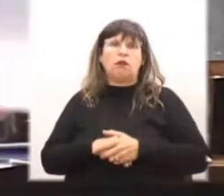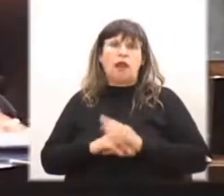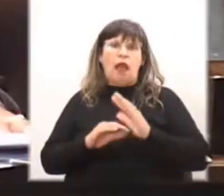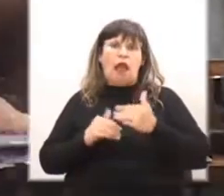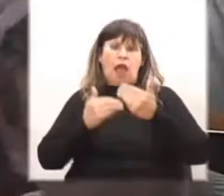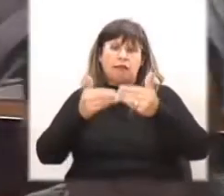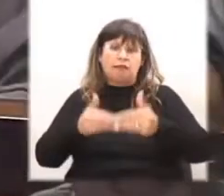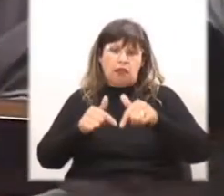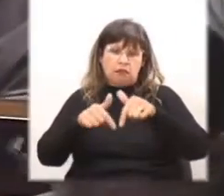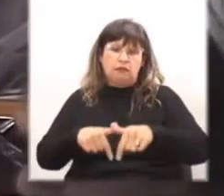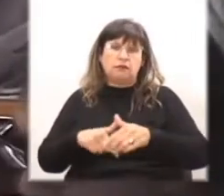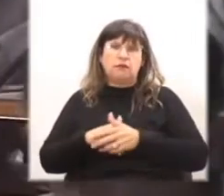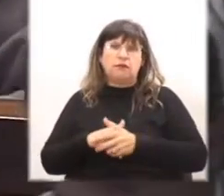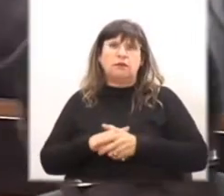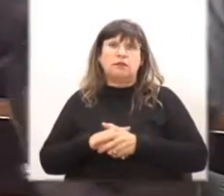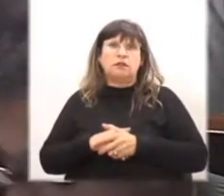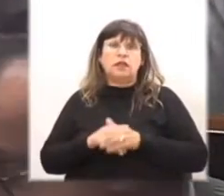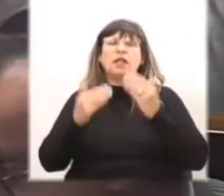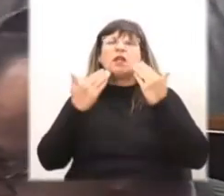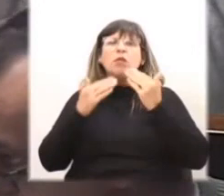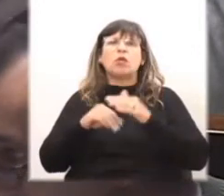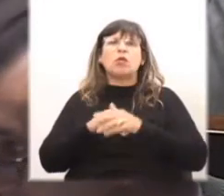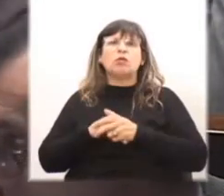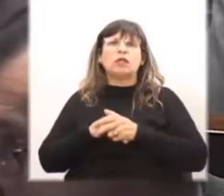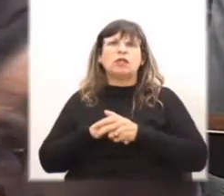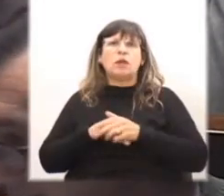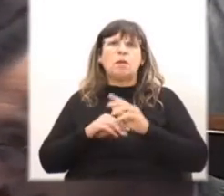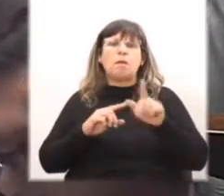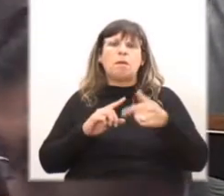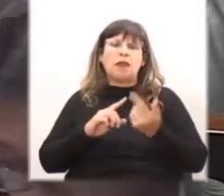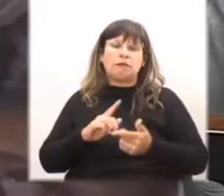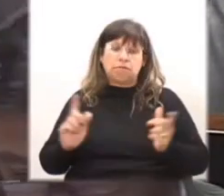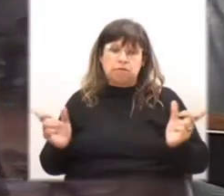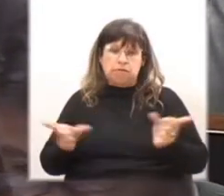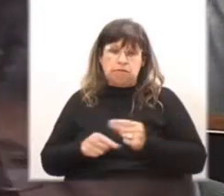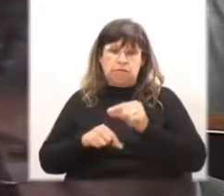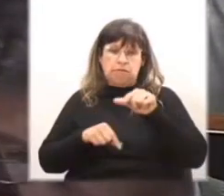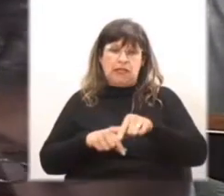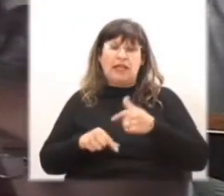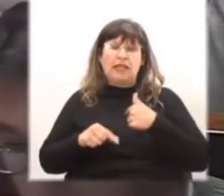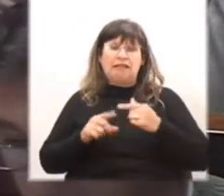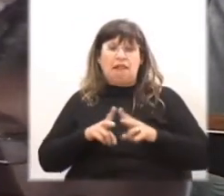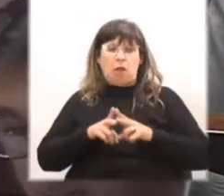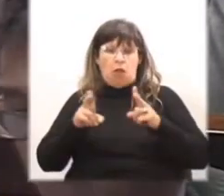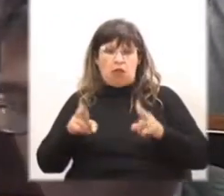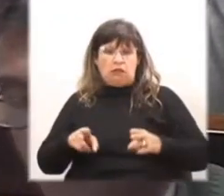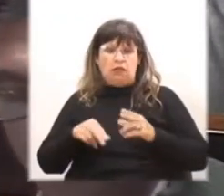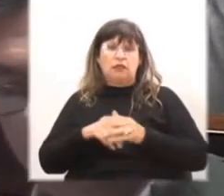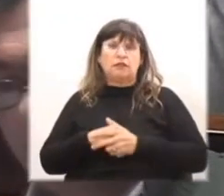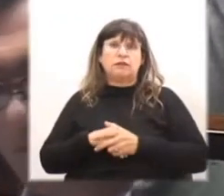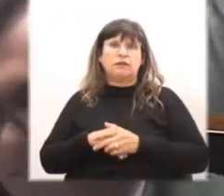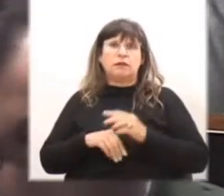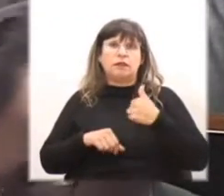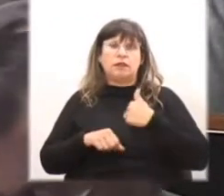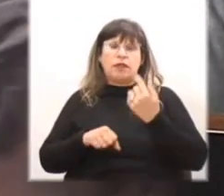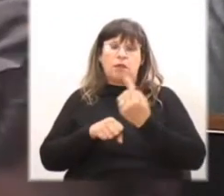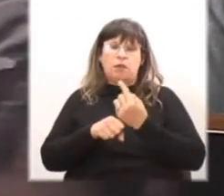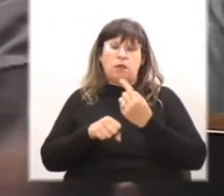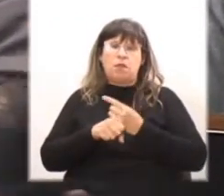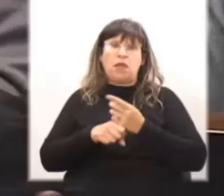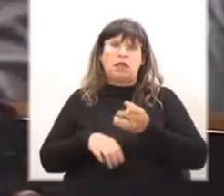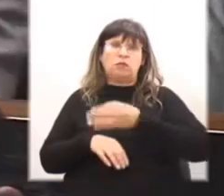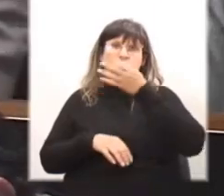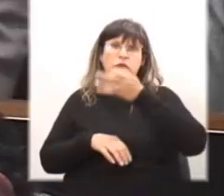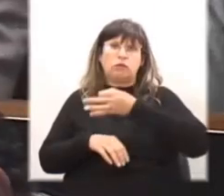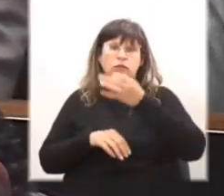señor presidente, las preguntas. Para terminar esta parte de mi primera intervención,